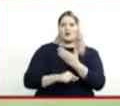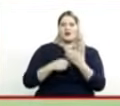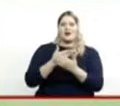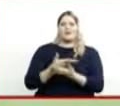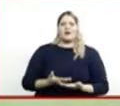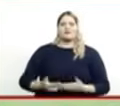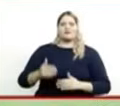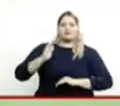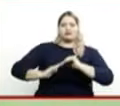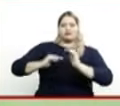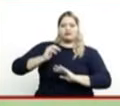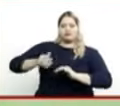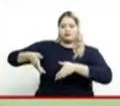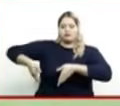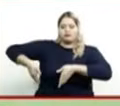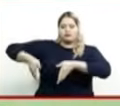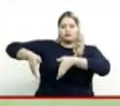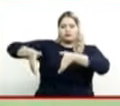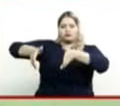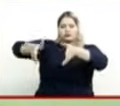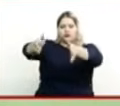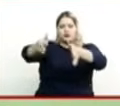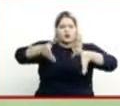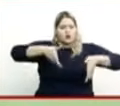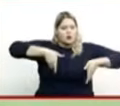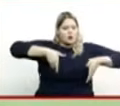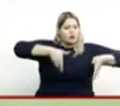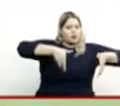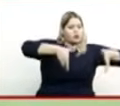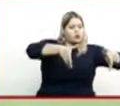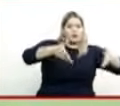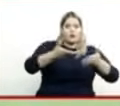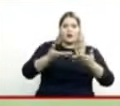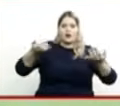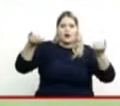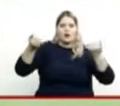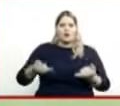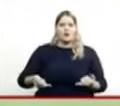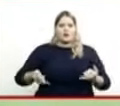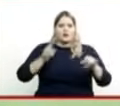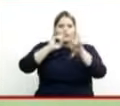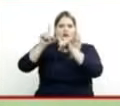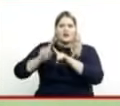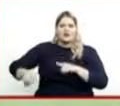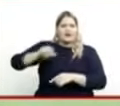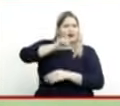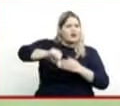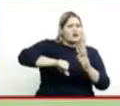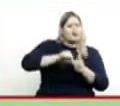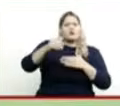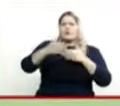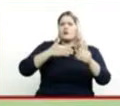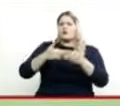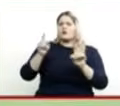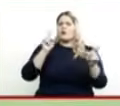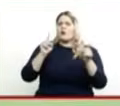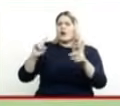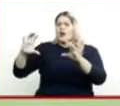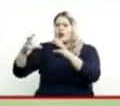e interconexión municipal, construimos junto a las municipalidades, sin distingo de